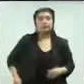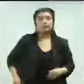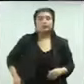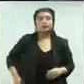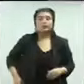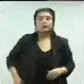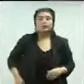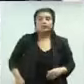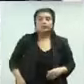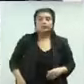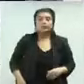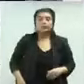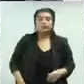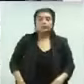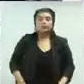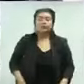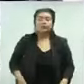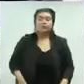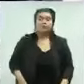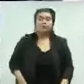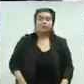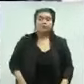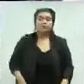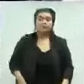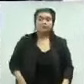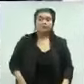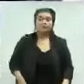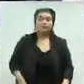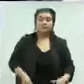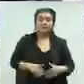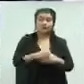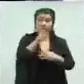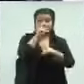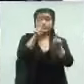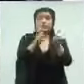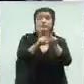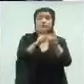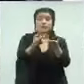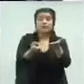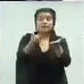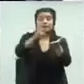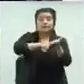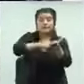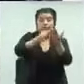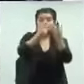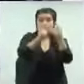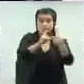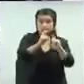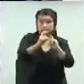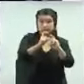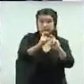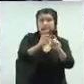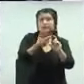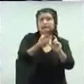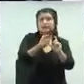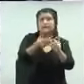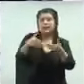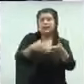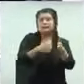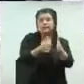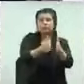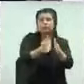Pregunta sobre el valor contractual y la asignación de caminos. O sea, al final, ¿qué